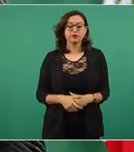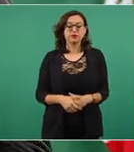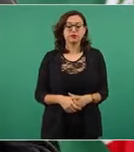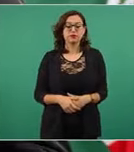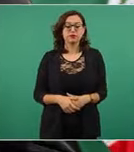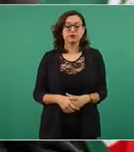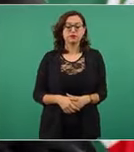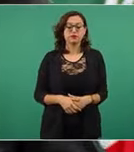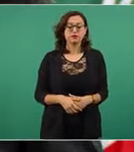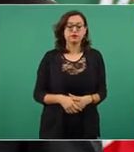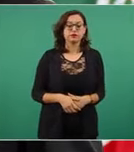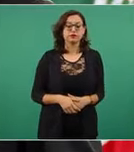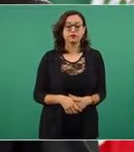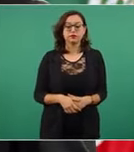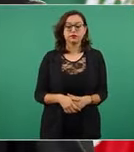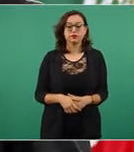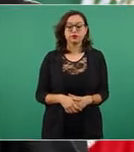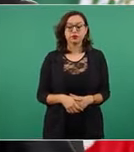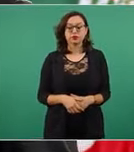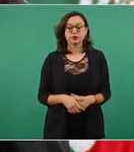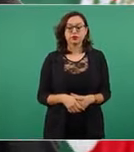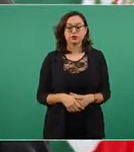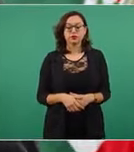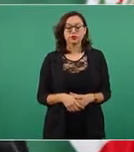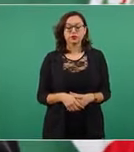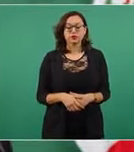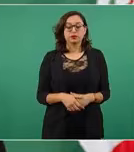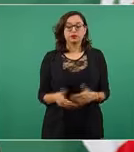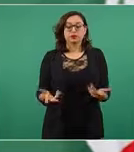y todavía sus familiares